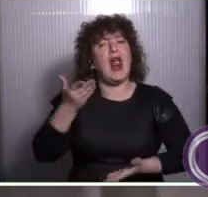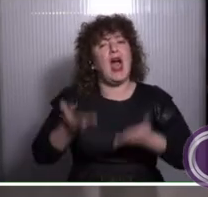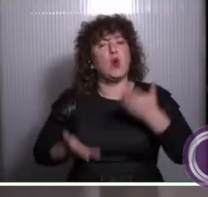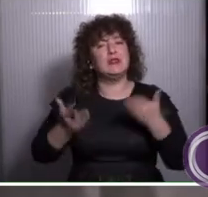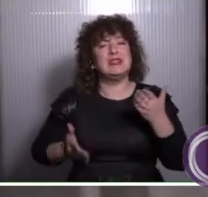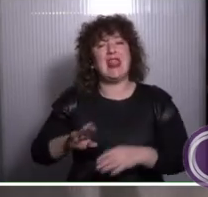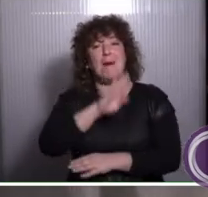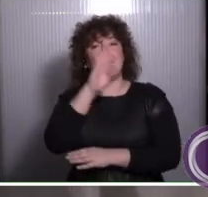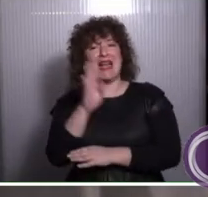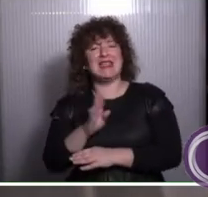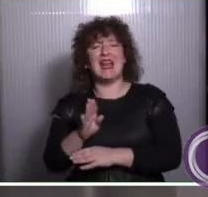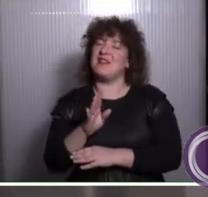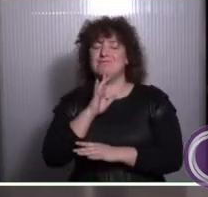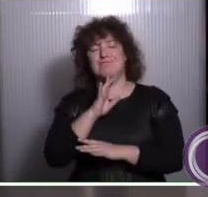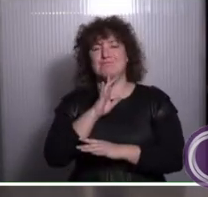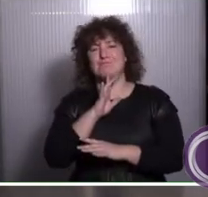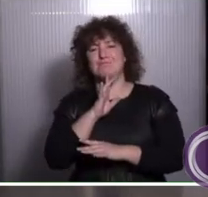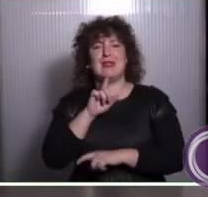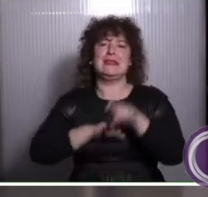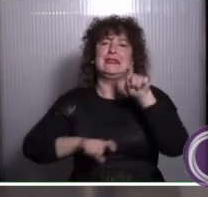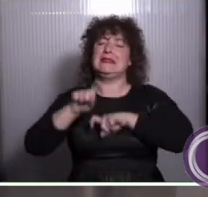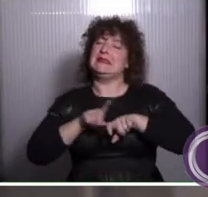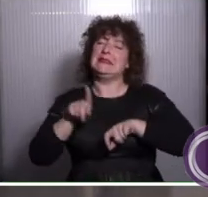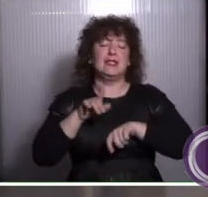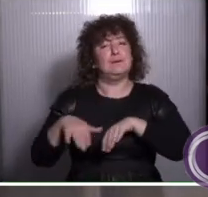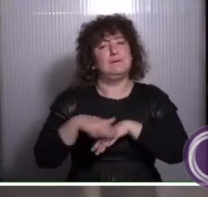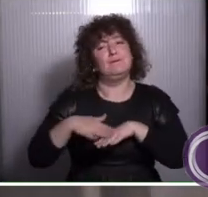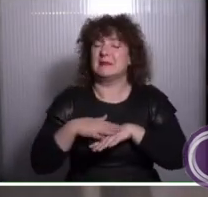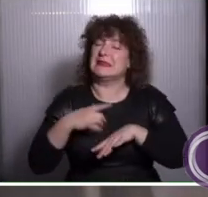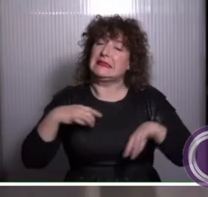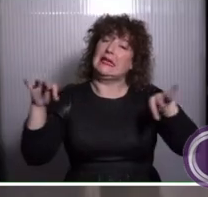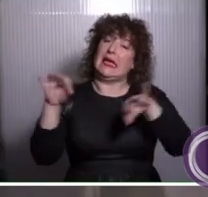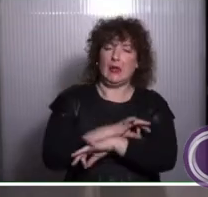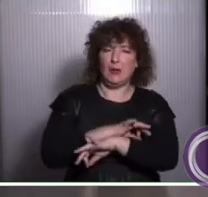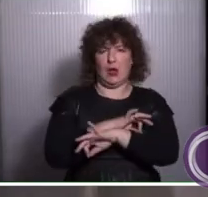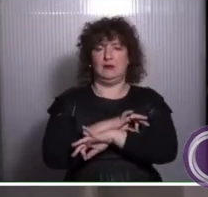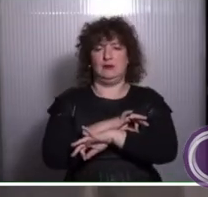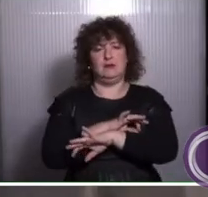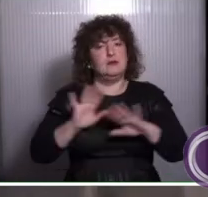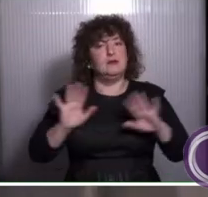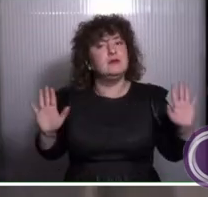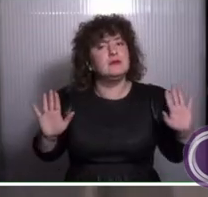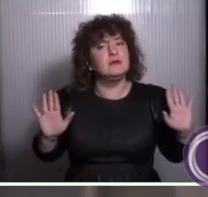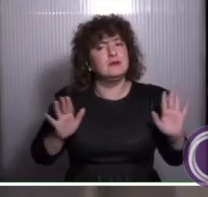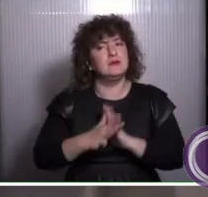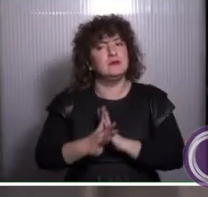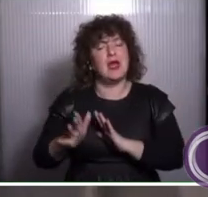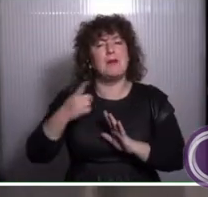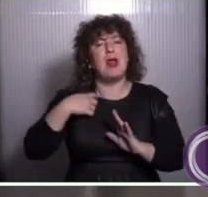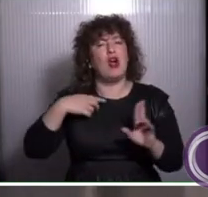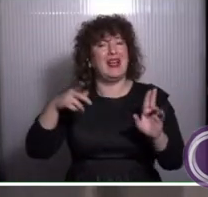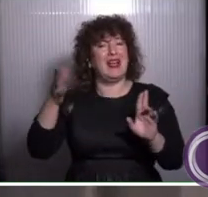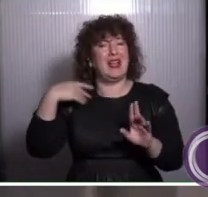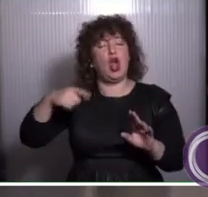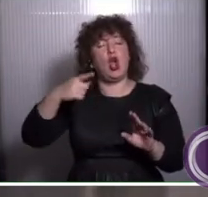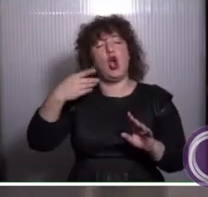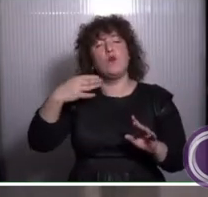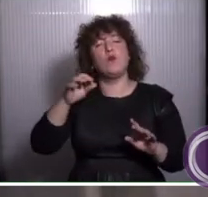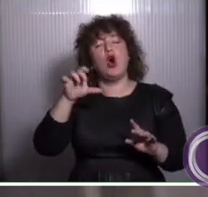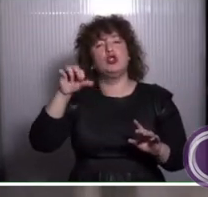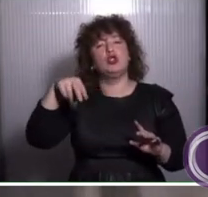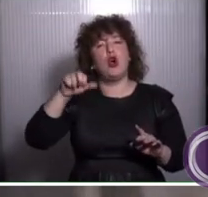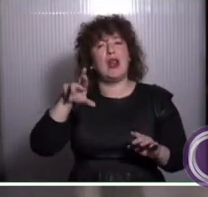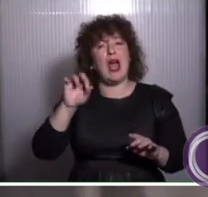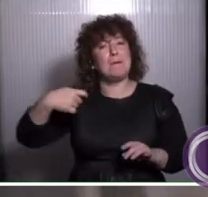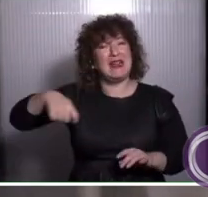brasileña enmienda y dice no. No era así, nos equivocamos, pero nadie anula la presidencia de Bolsonaro,